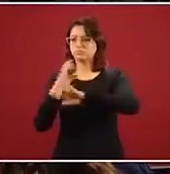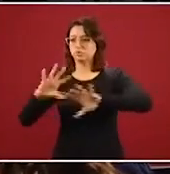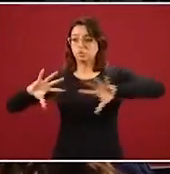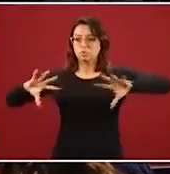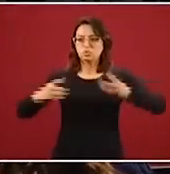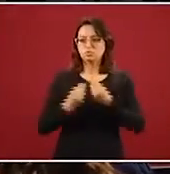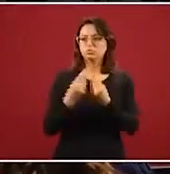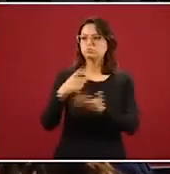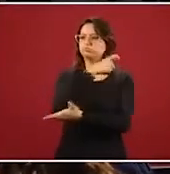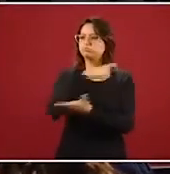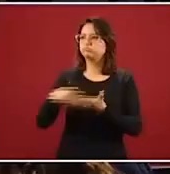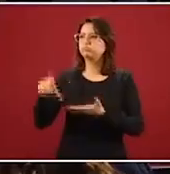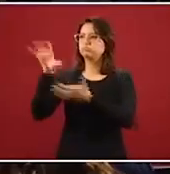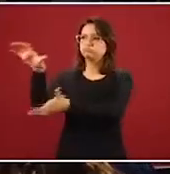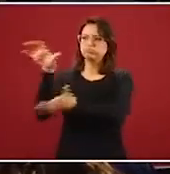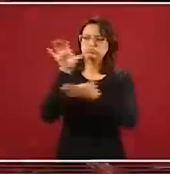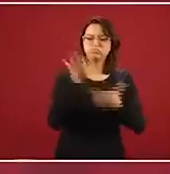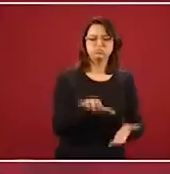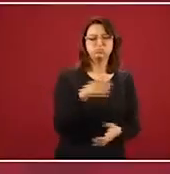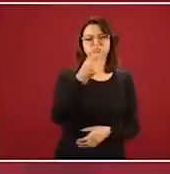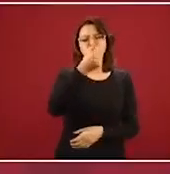y están participando